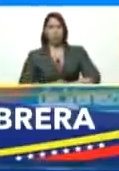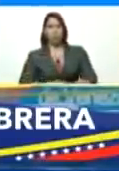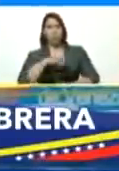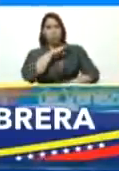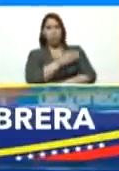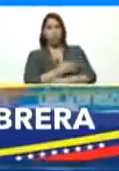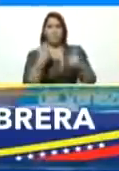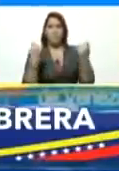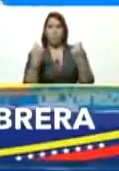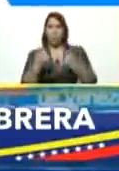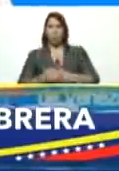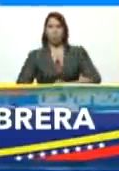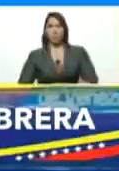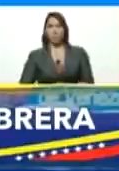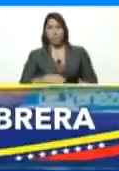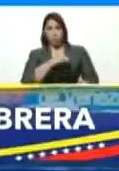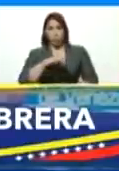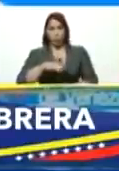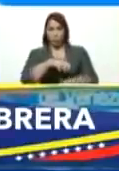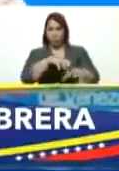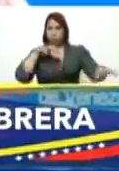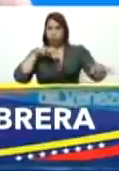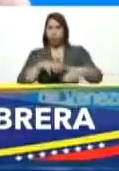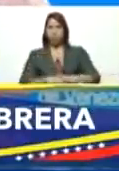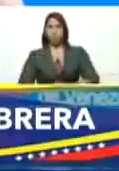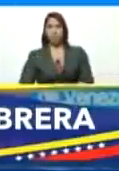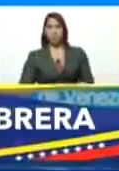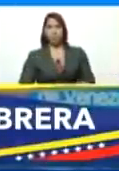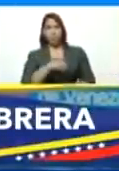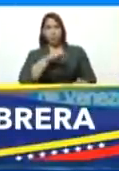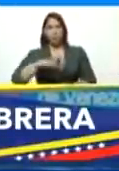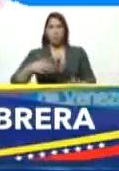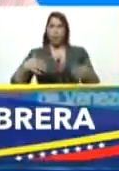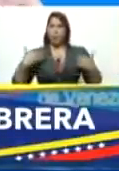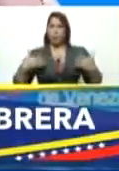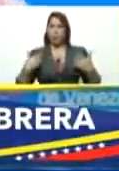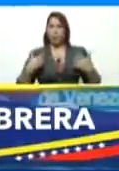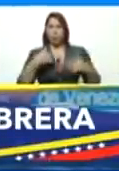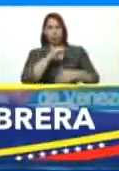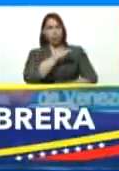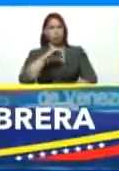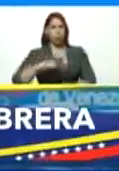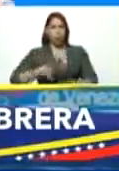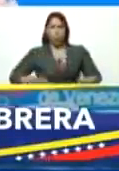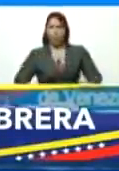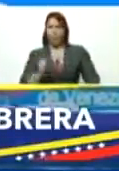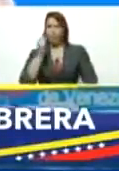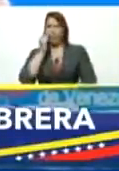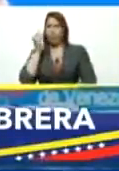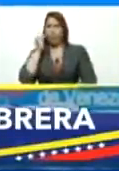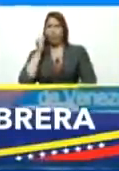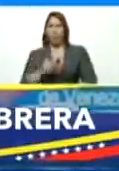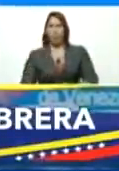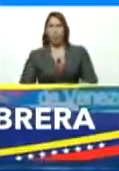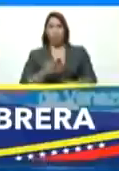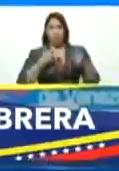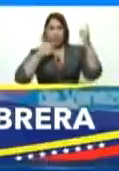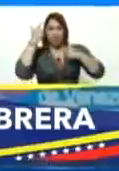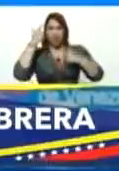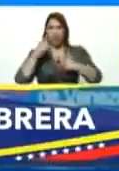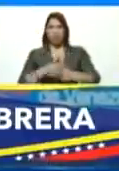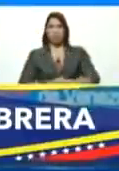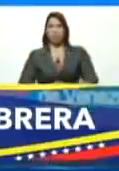popular somos mayoría somos alegría somos los hijos de hugo chávez fría